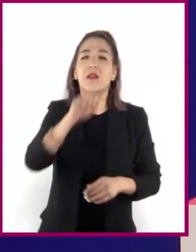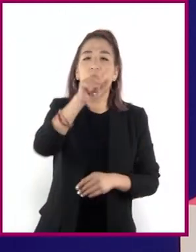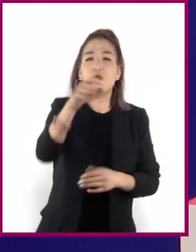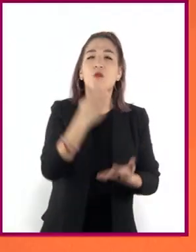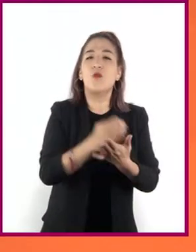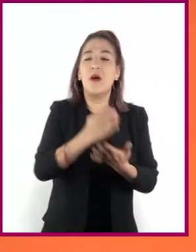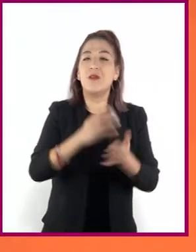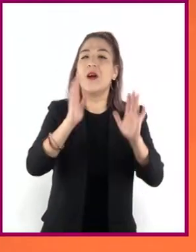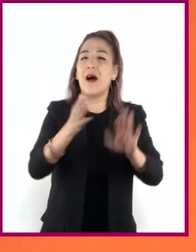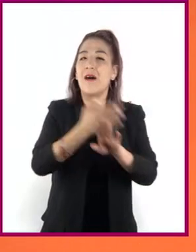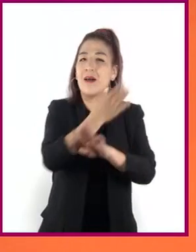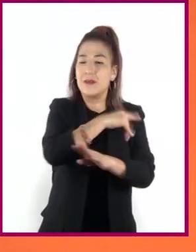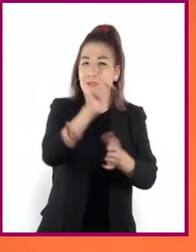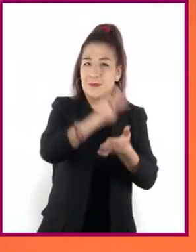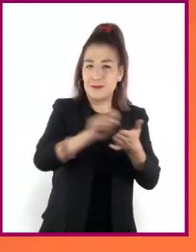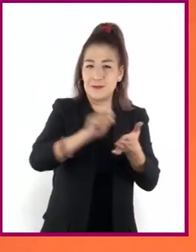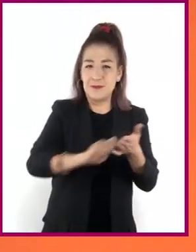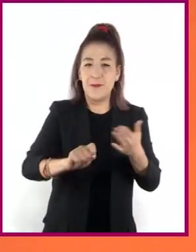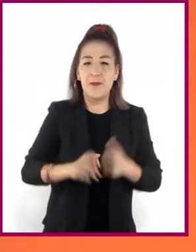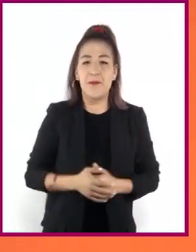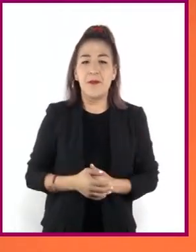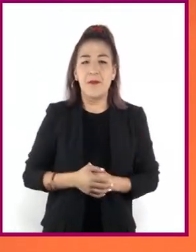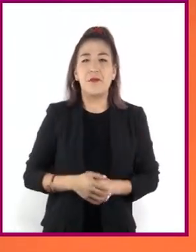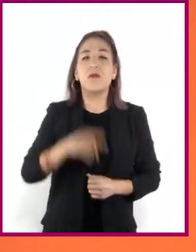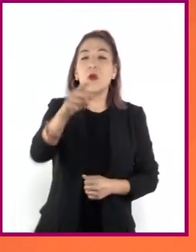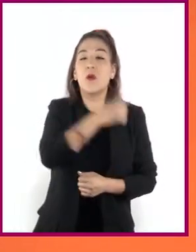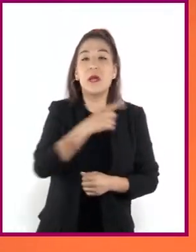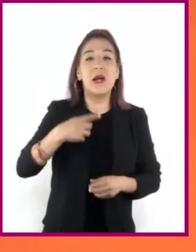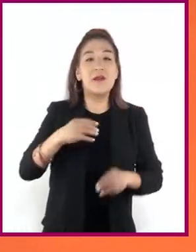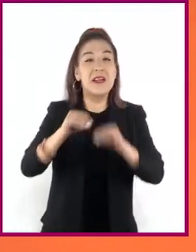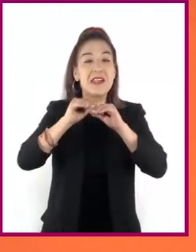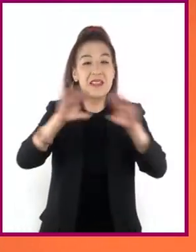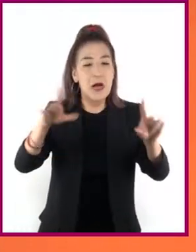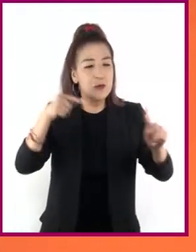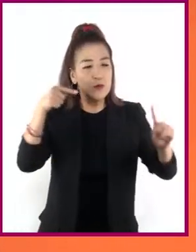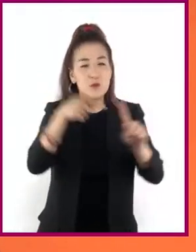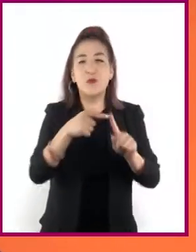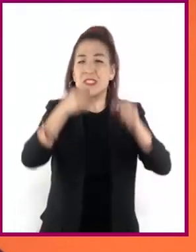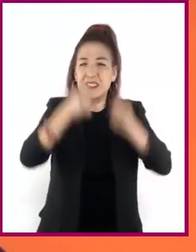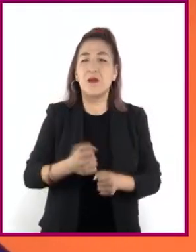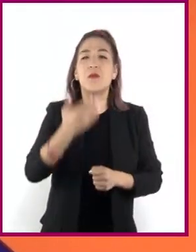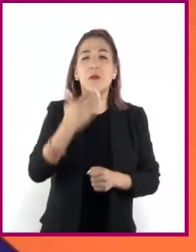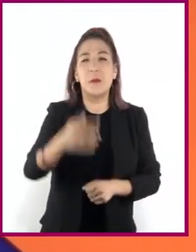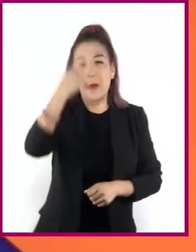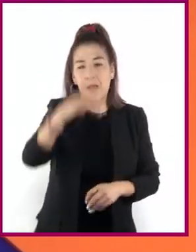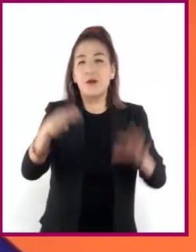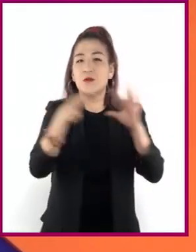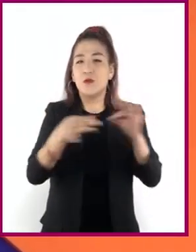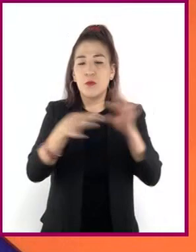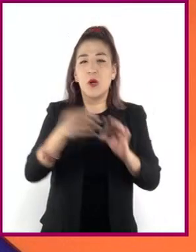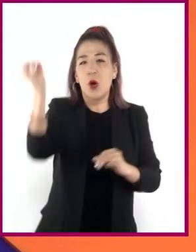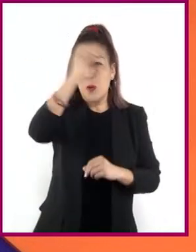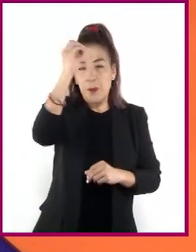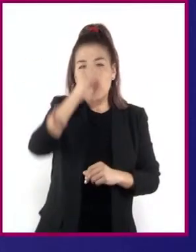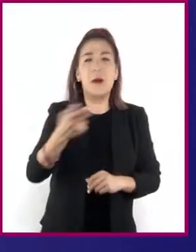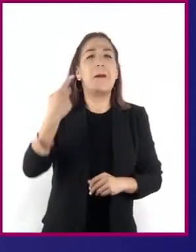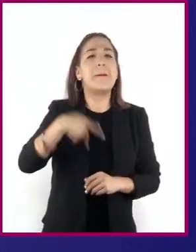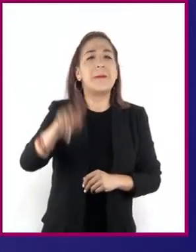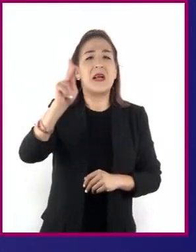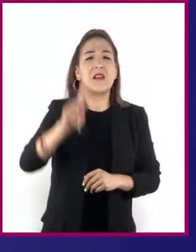revisar los apuntes claridad y concisión son palabras que definen un buen artículo de opinión pero